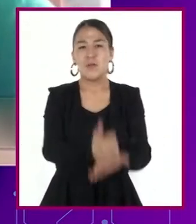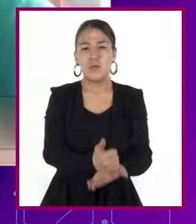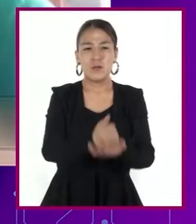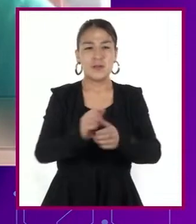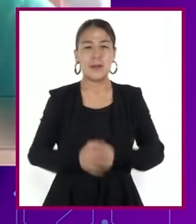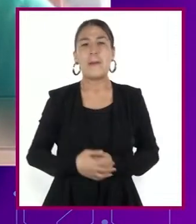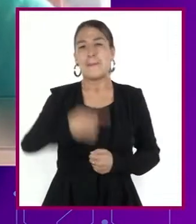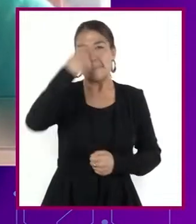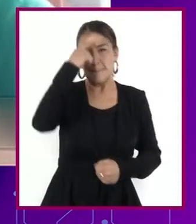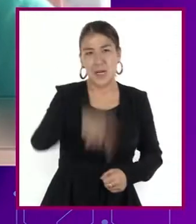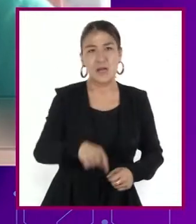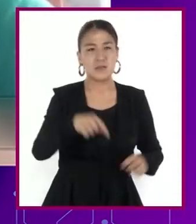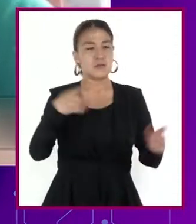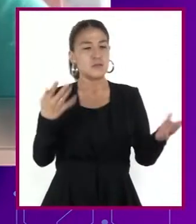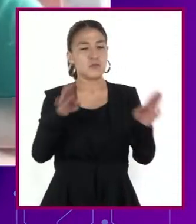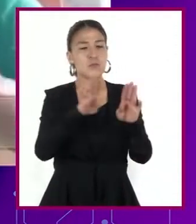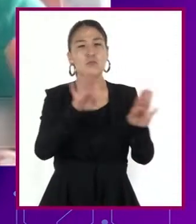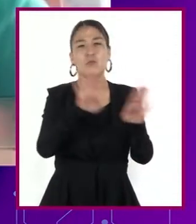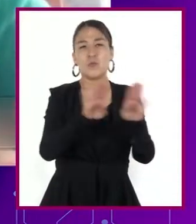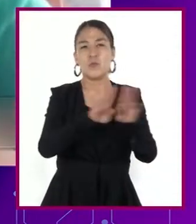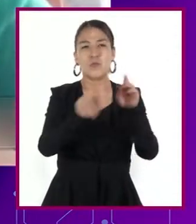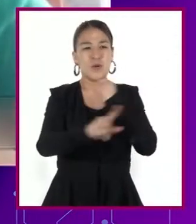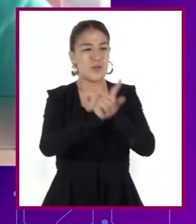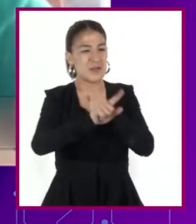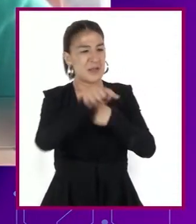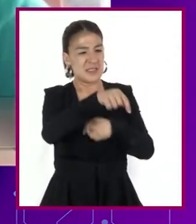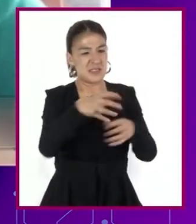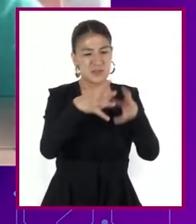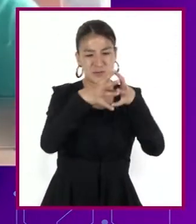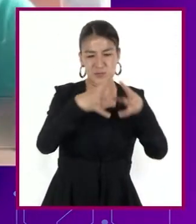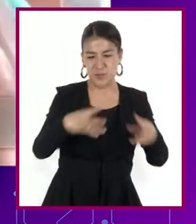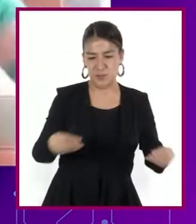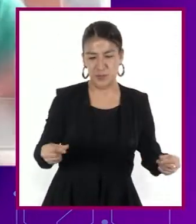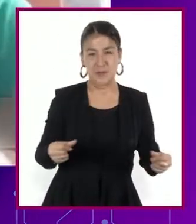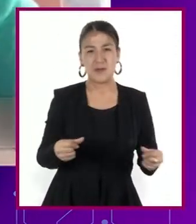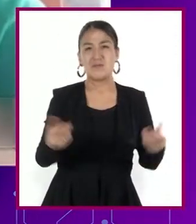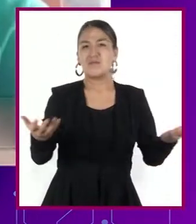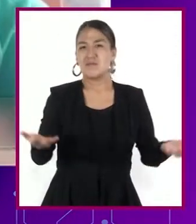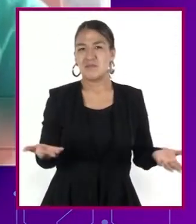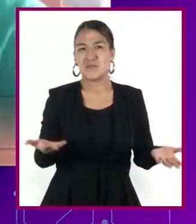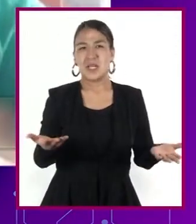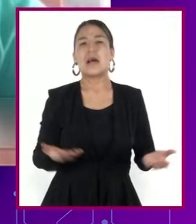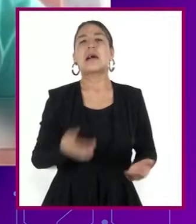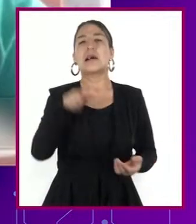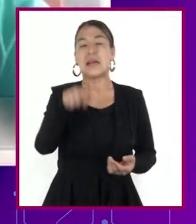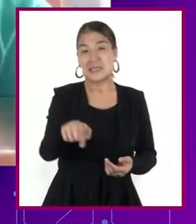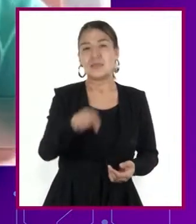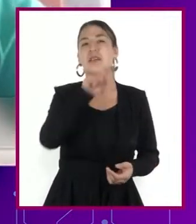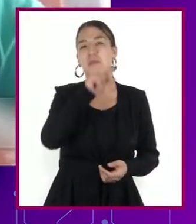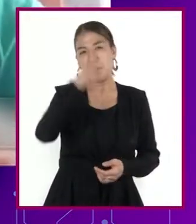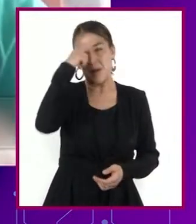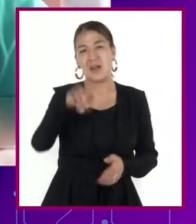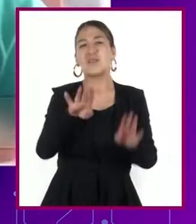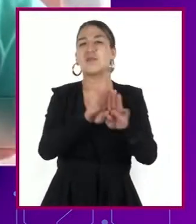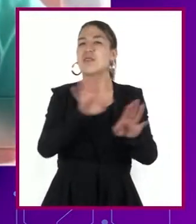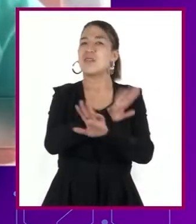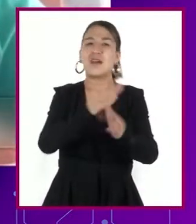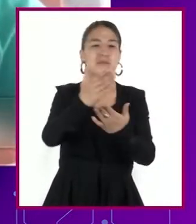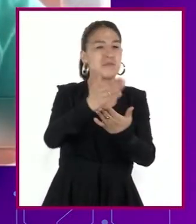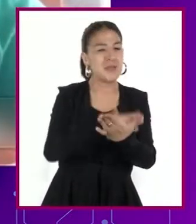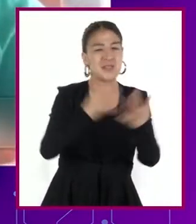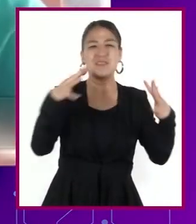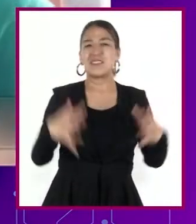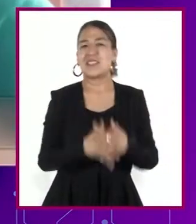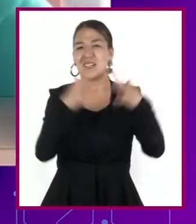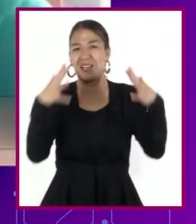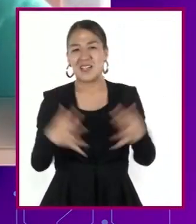los conflictos de manera no violenta para eliminarlos y así reducir las guerras y los conflictos armados entre países